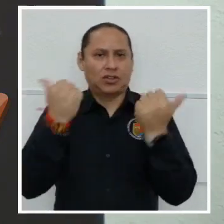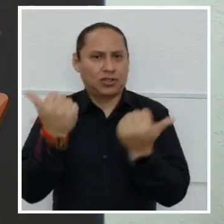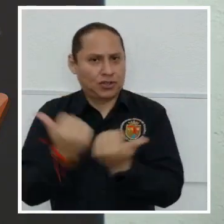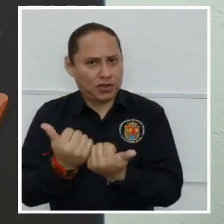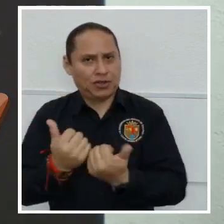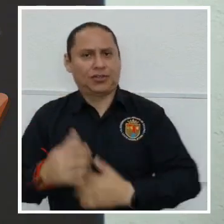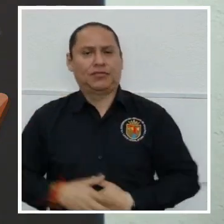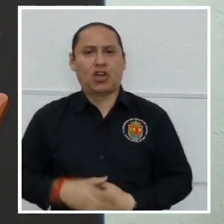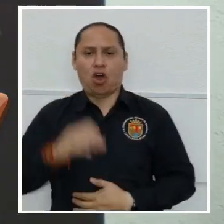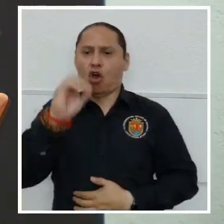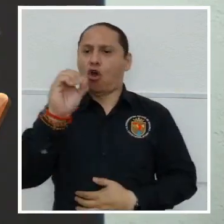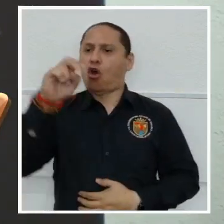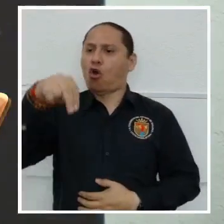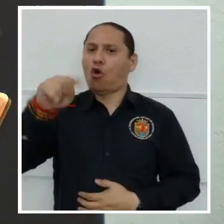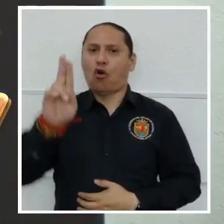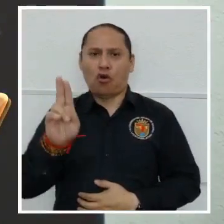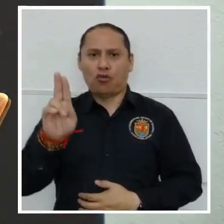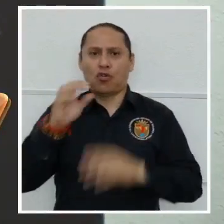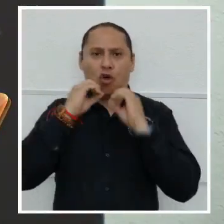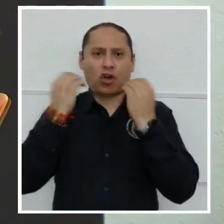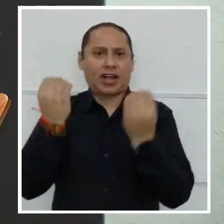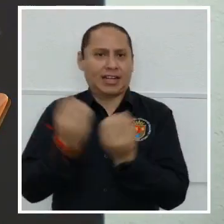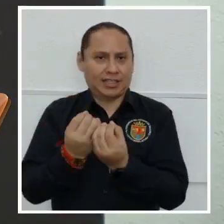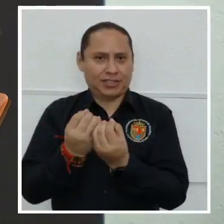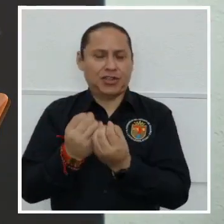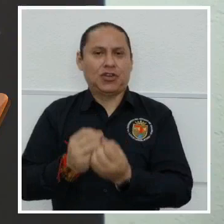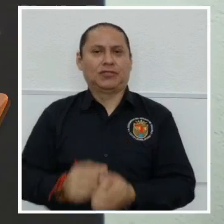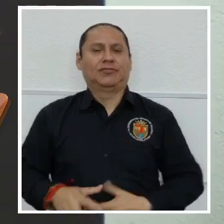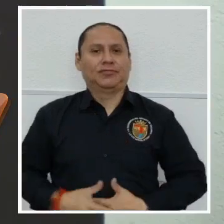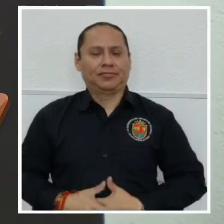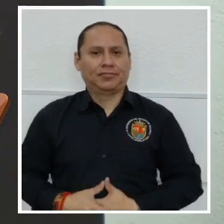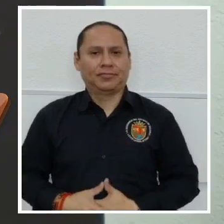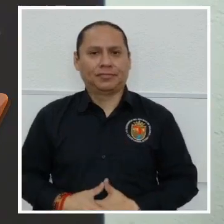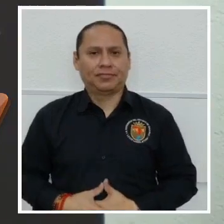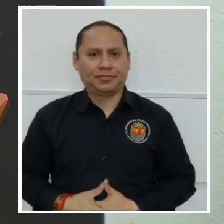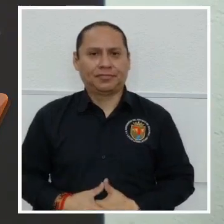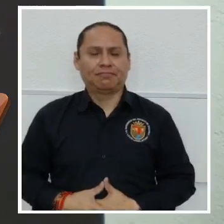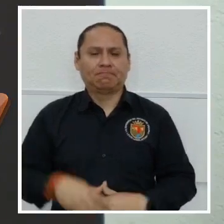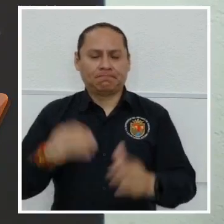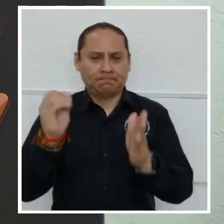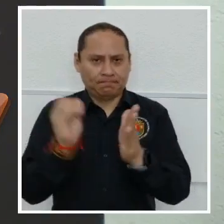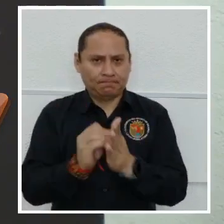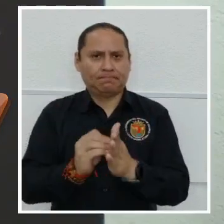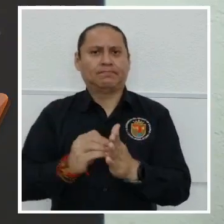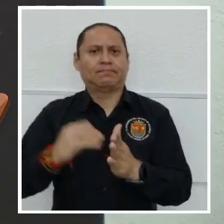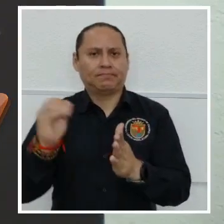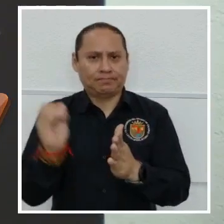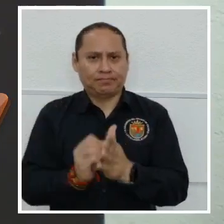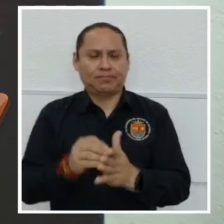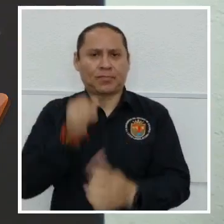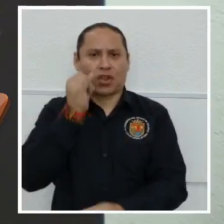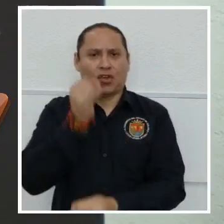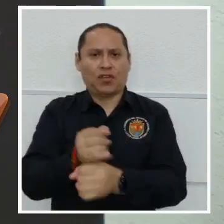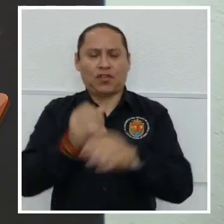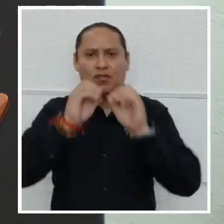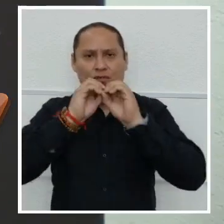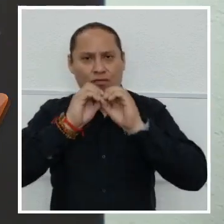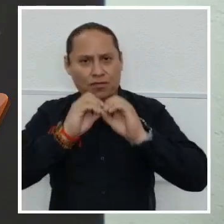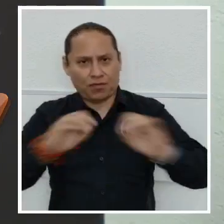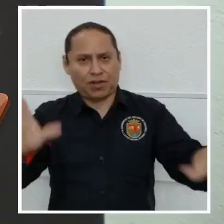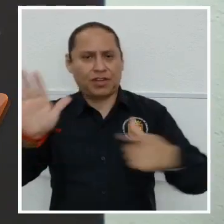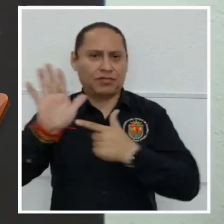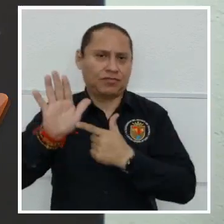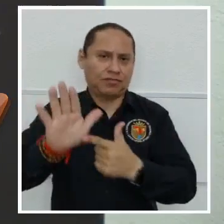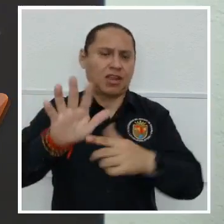propia ONU ha permanentemente informado ha presentado